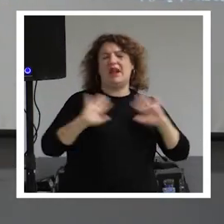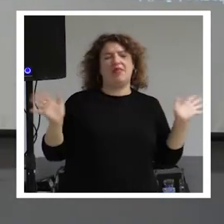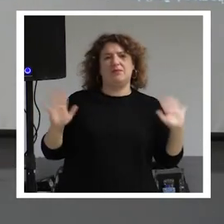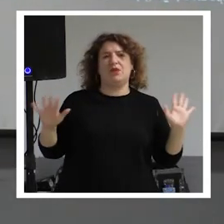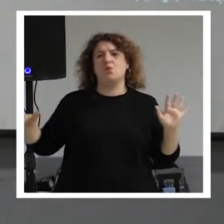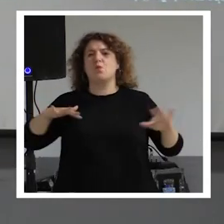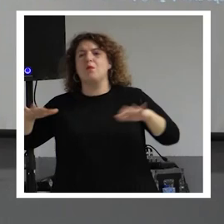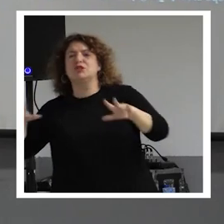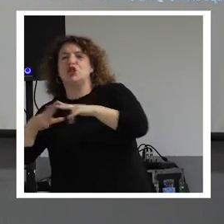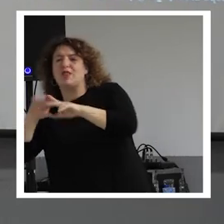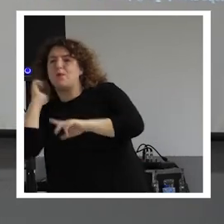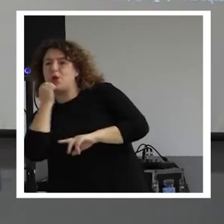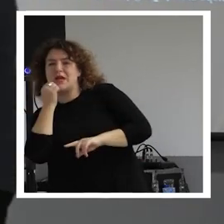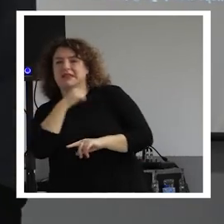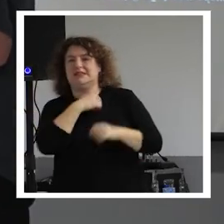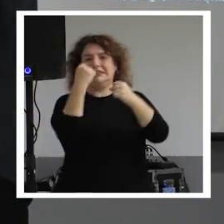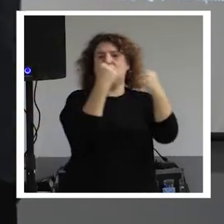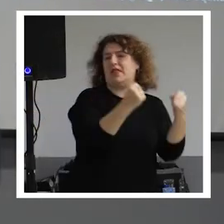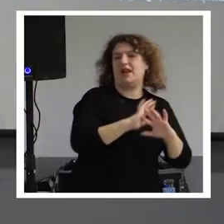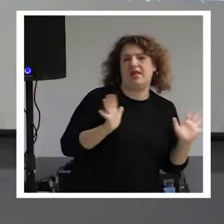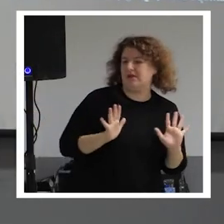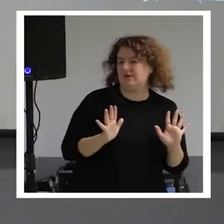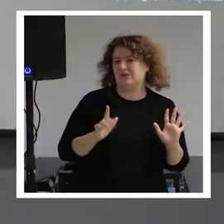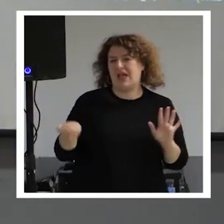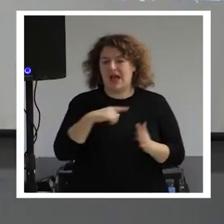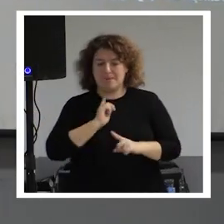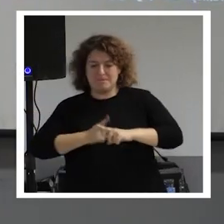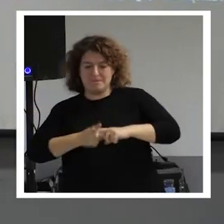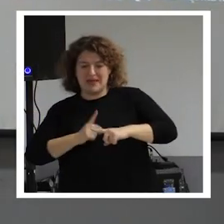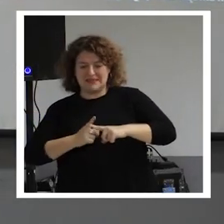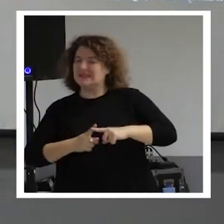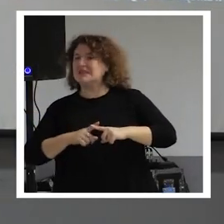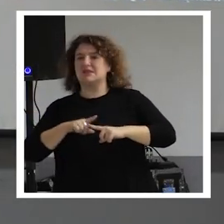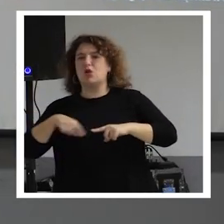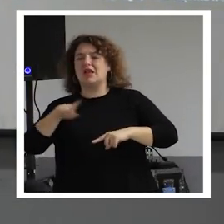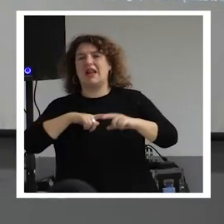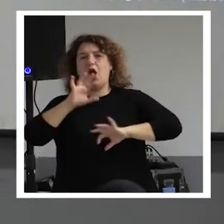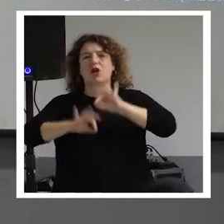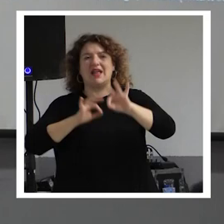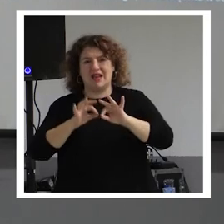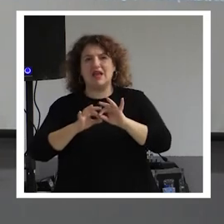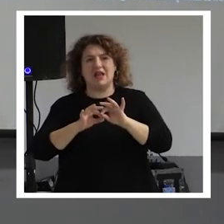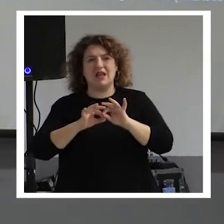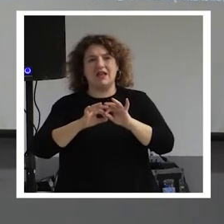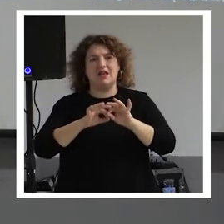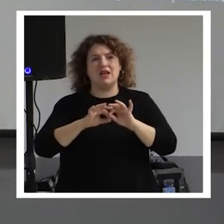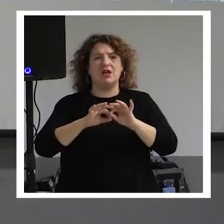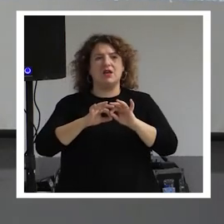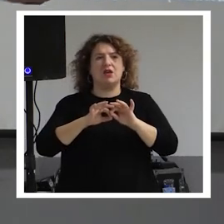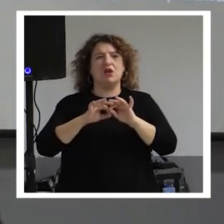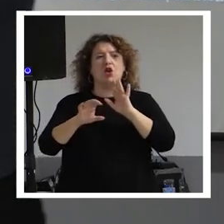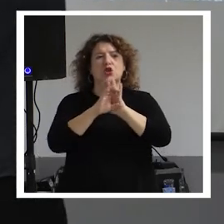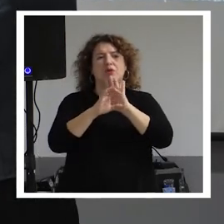eso es algo que yo los invito a hacer cuando lleguen a los municipios no solamente está el pueblo movilizado en modo de protesta y la institucionalidad cierto esa es la típica